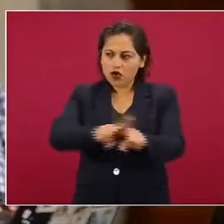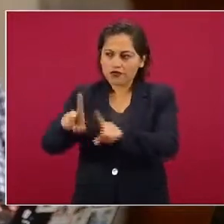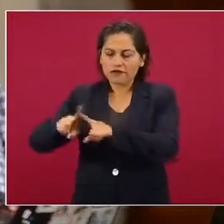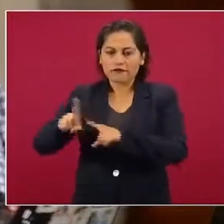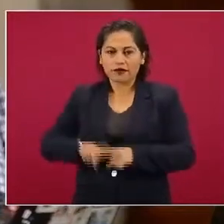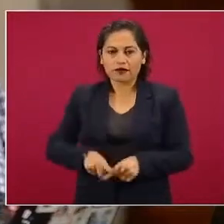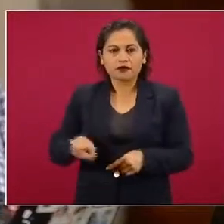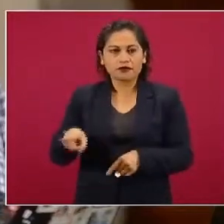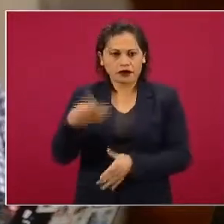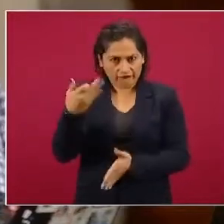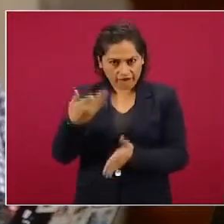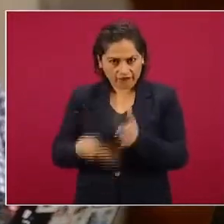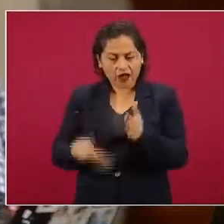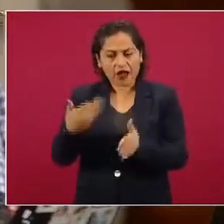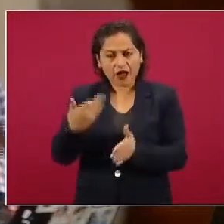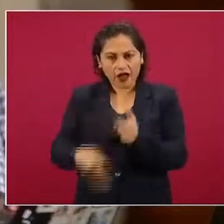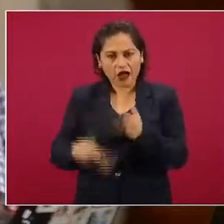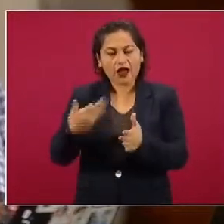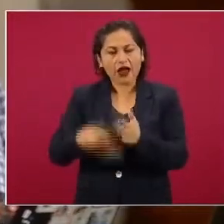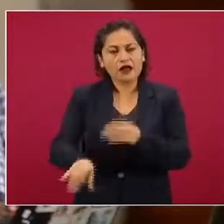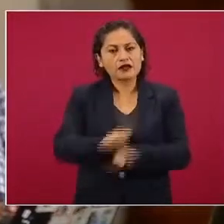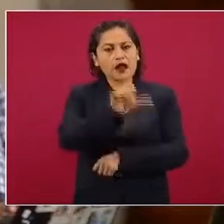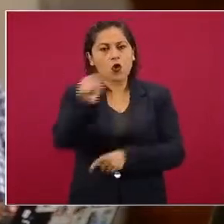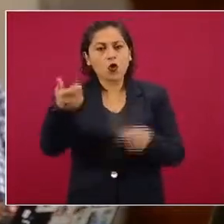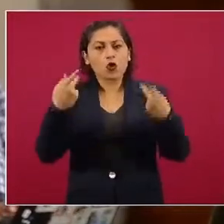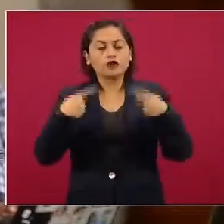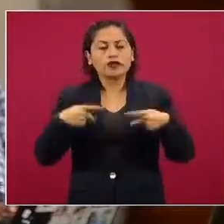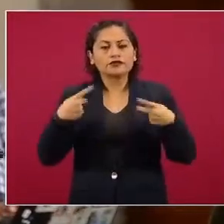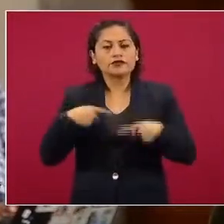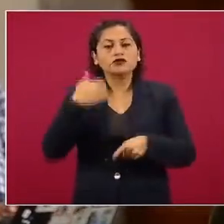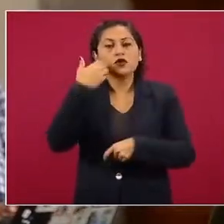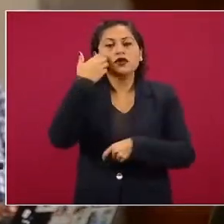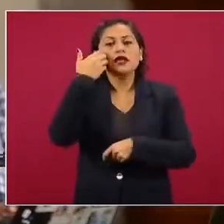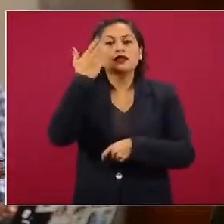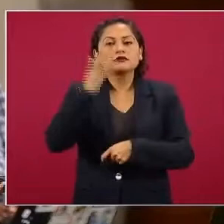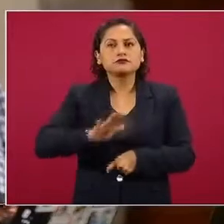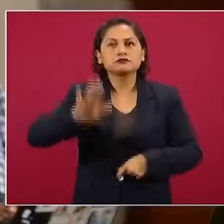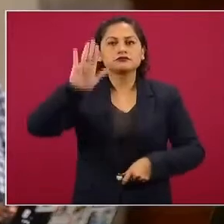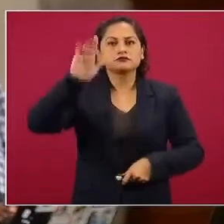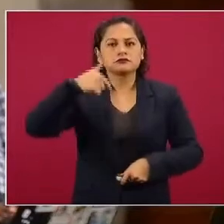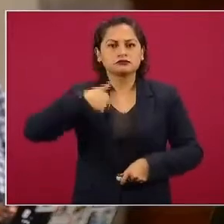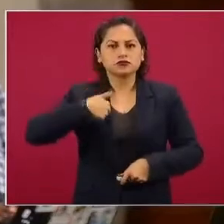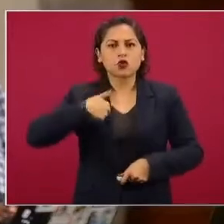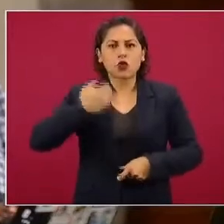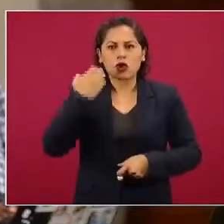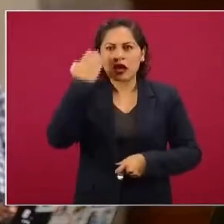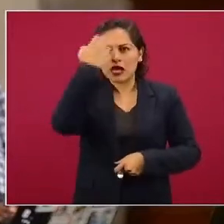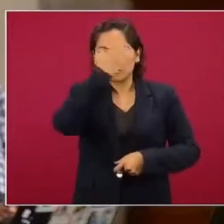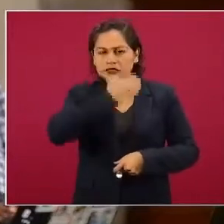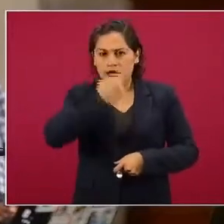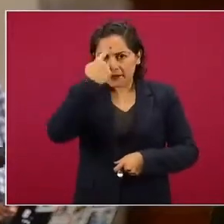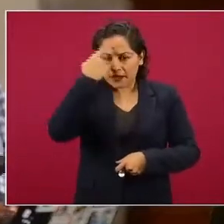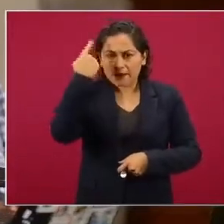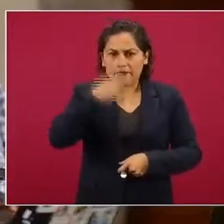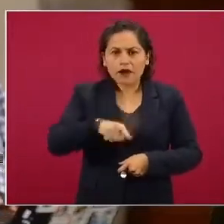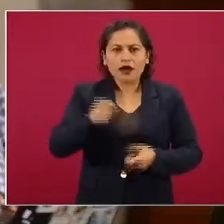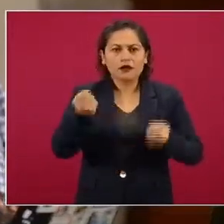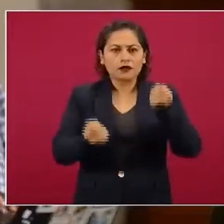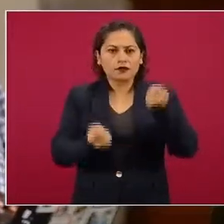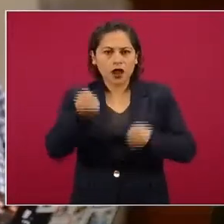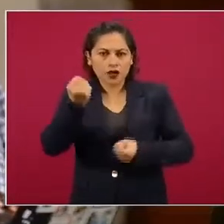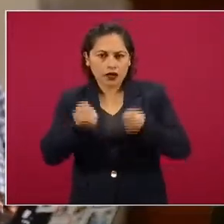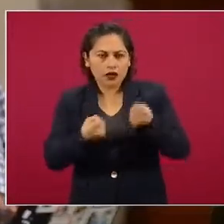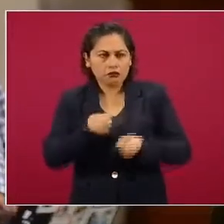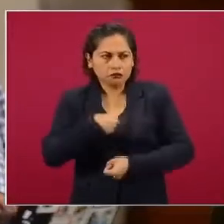dan la oportunidad a las personas que quieren hacer sus exámenes, por ejemplo, para manejar, de hacer un examen legal,